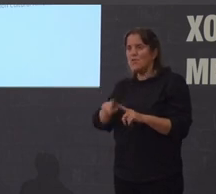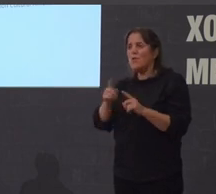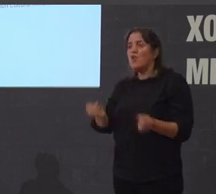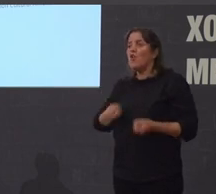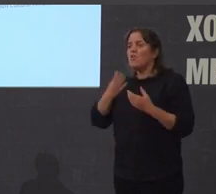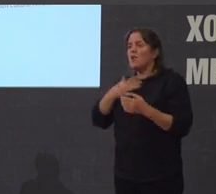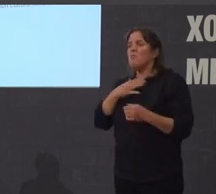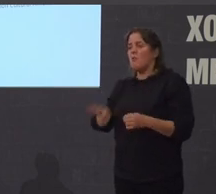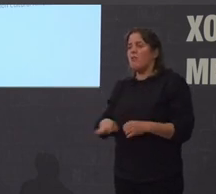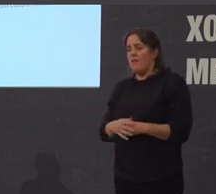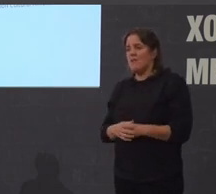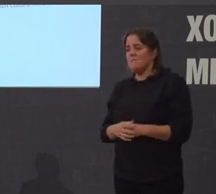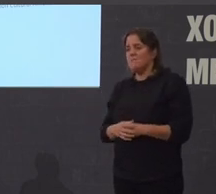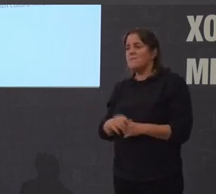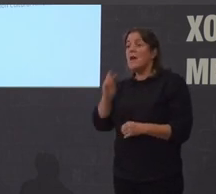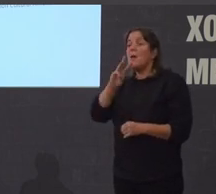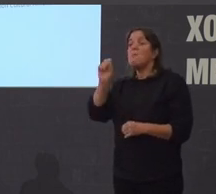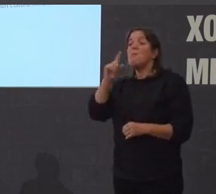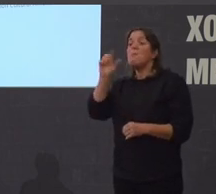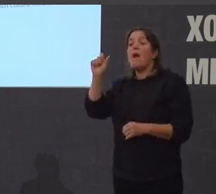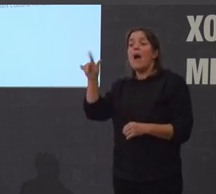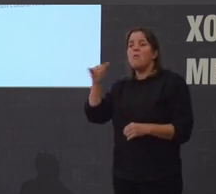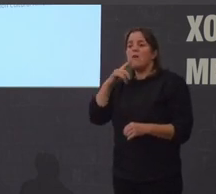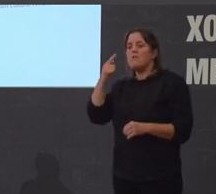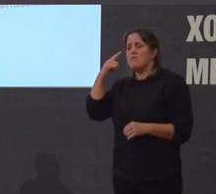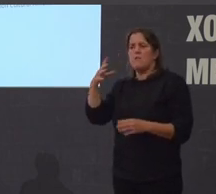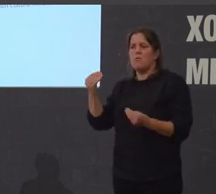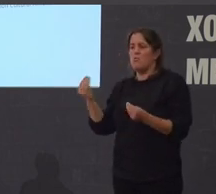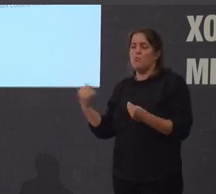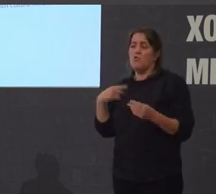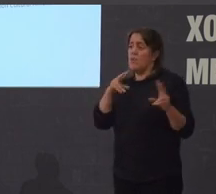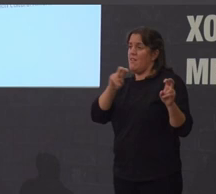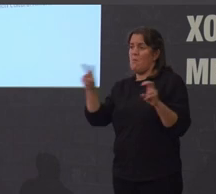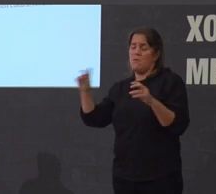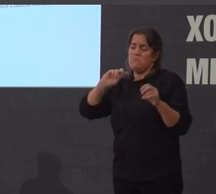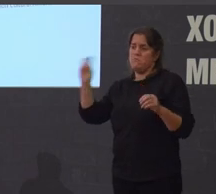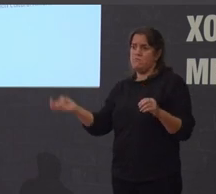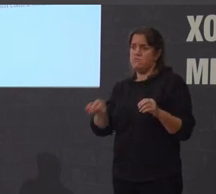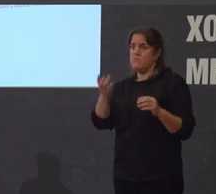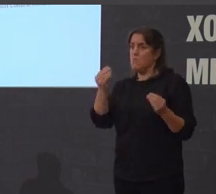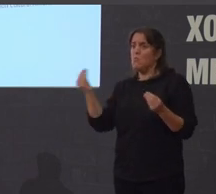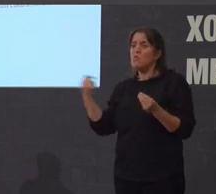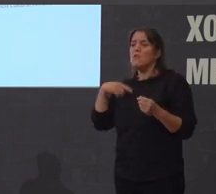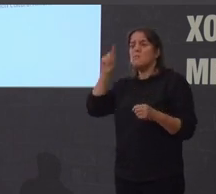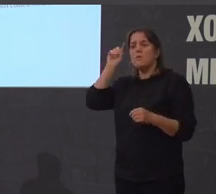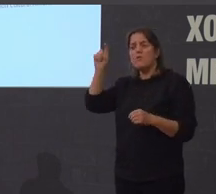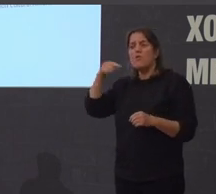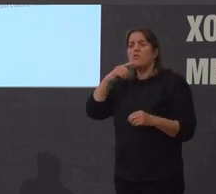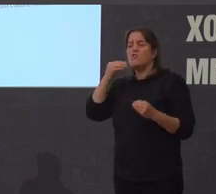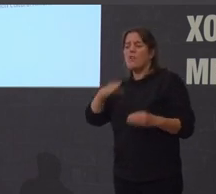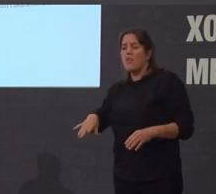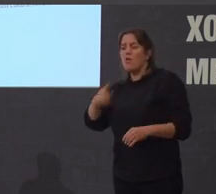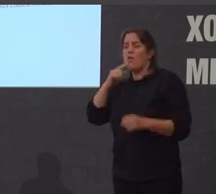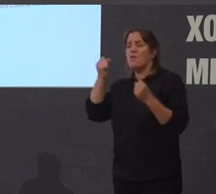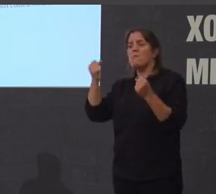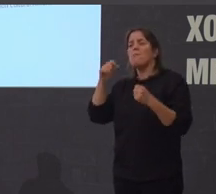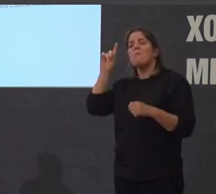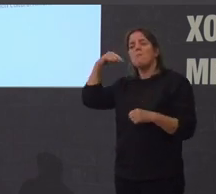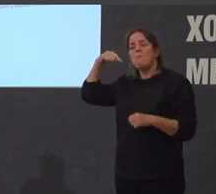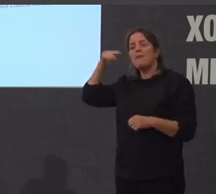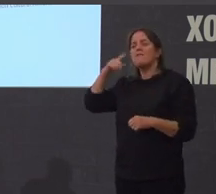contar pepe álvarez sabe mucho de muchos temas en este historiador máster en educación